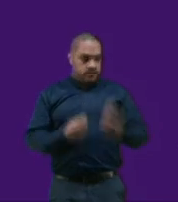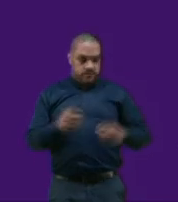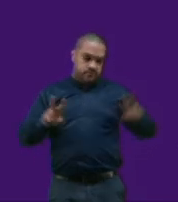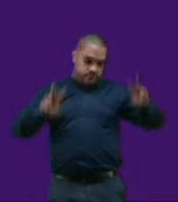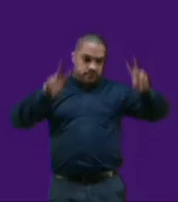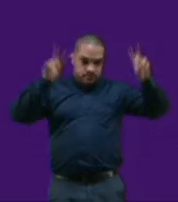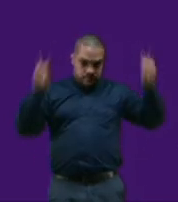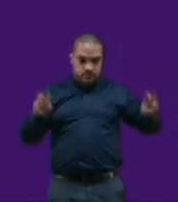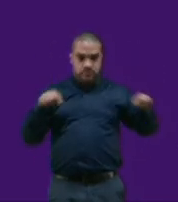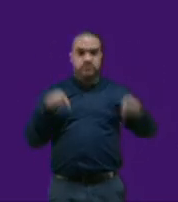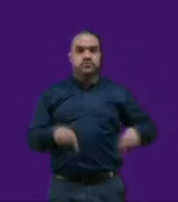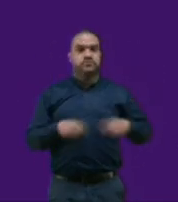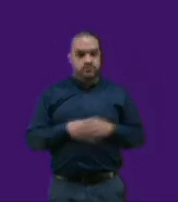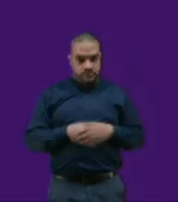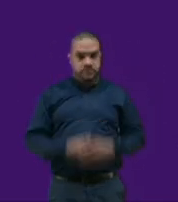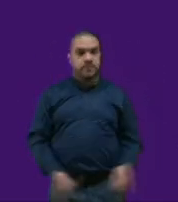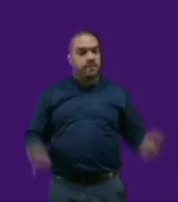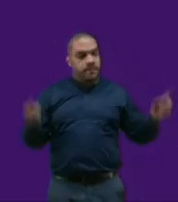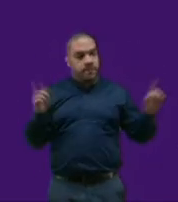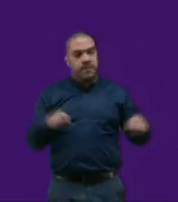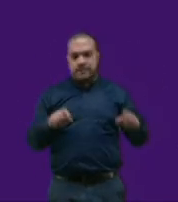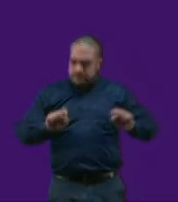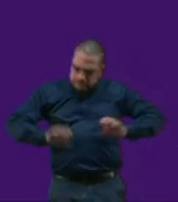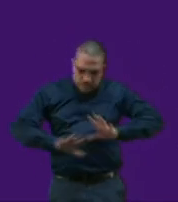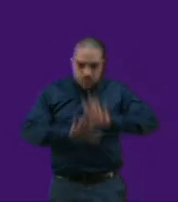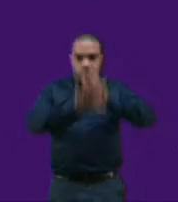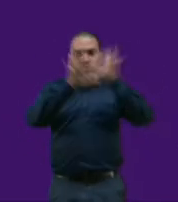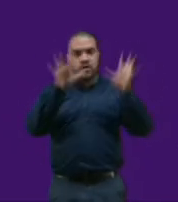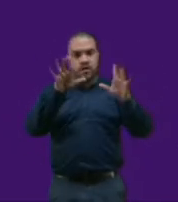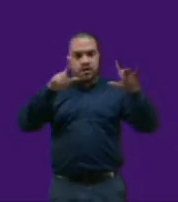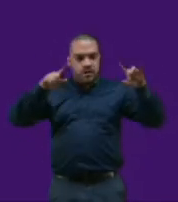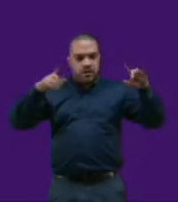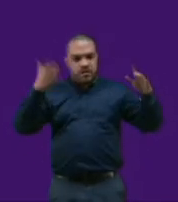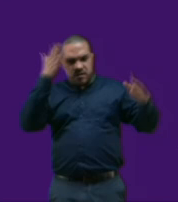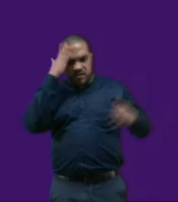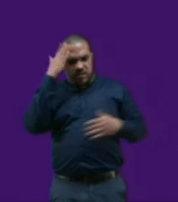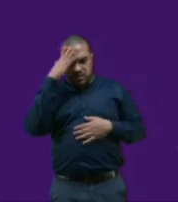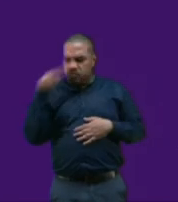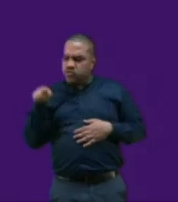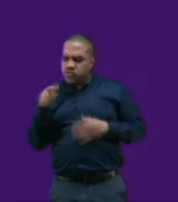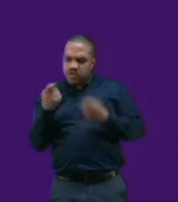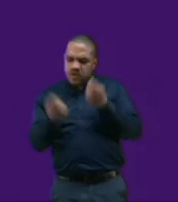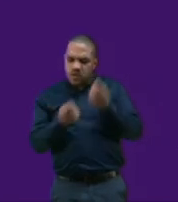de tener muy claro las métricas que describen tu negocio.